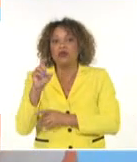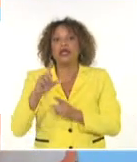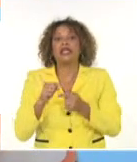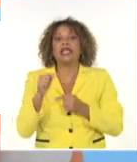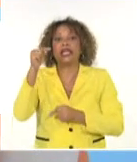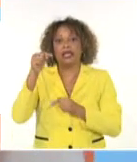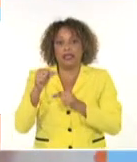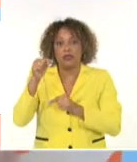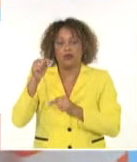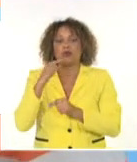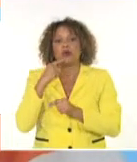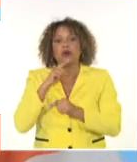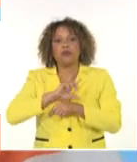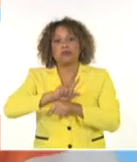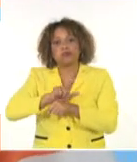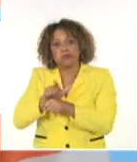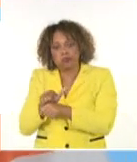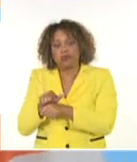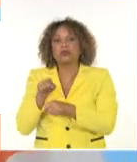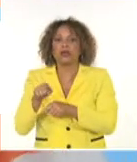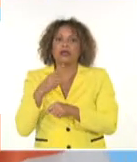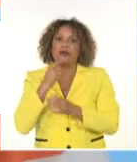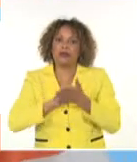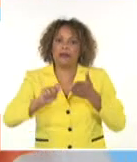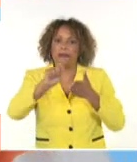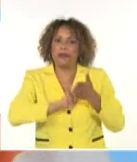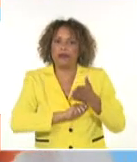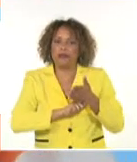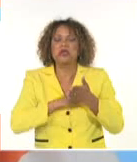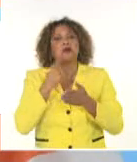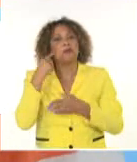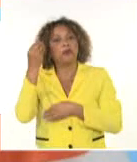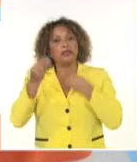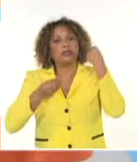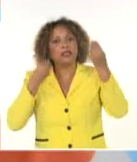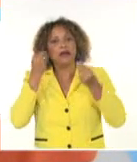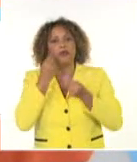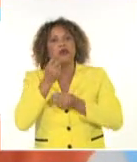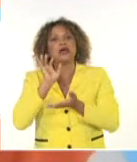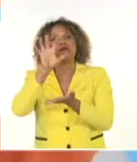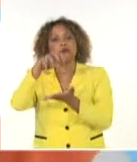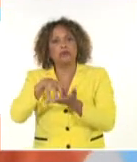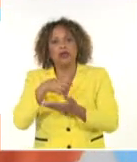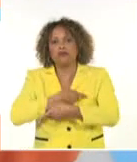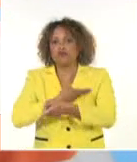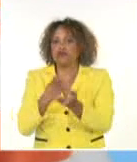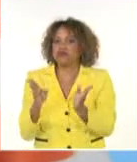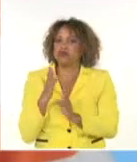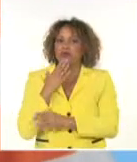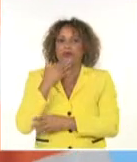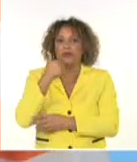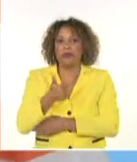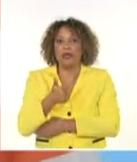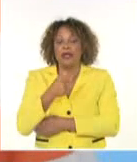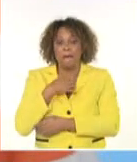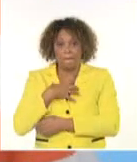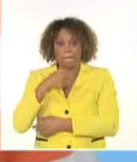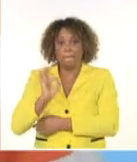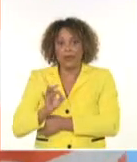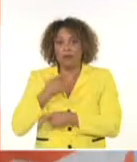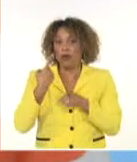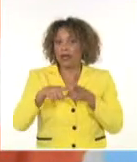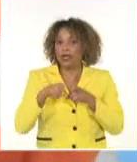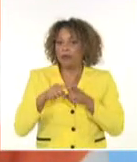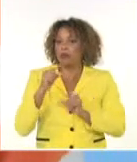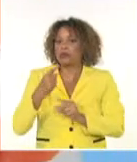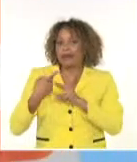establecido. Con eso nosotros debemos agarrar bien la ciudad en el sentido de que hasta los propios equipos que recuperemos